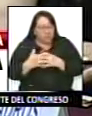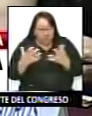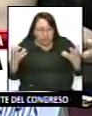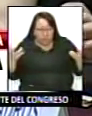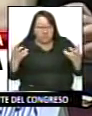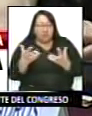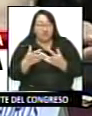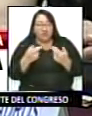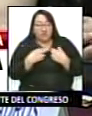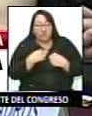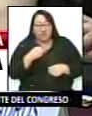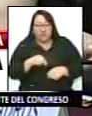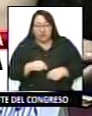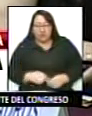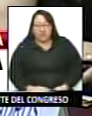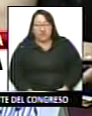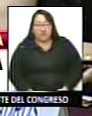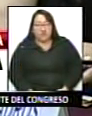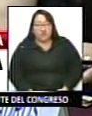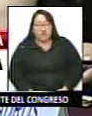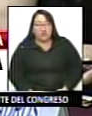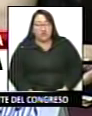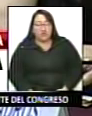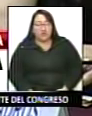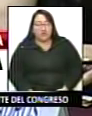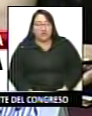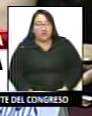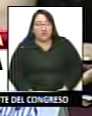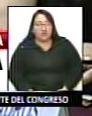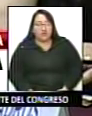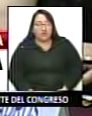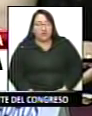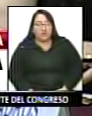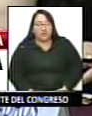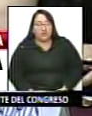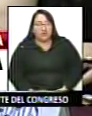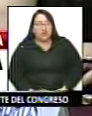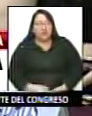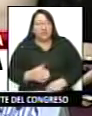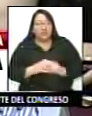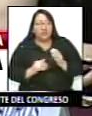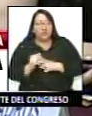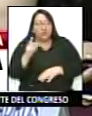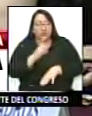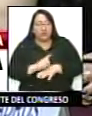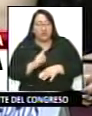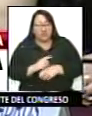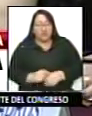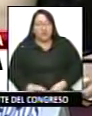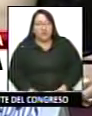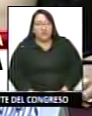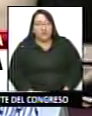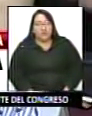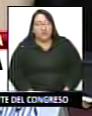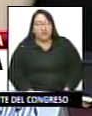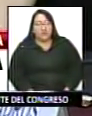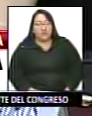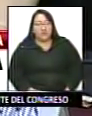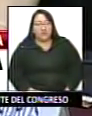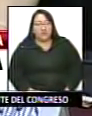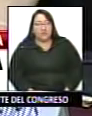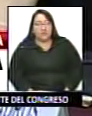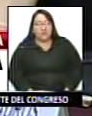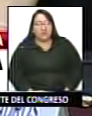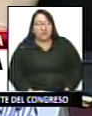veamos representados, y todos tenemos que construir las ventajas competitivas para un desarrollo sostenible de